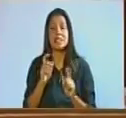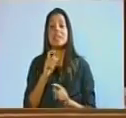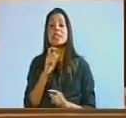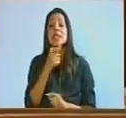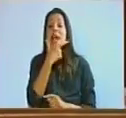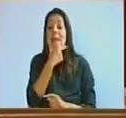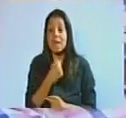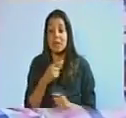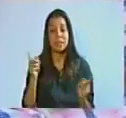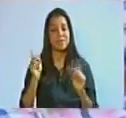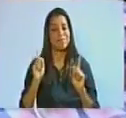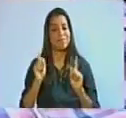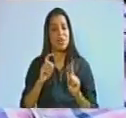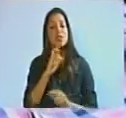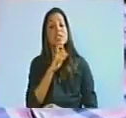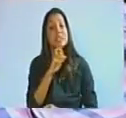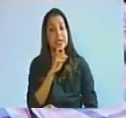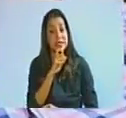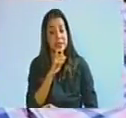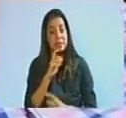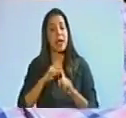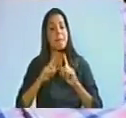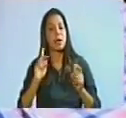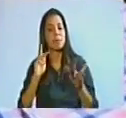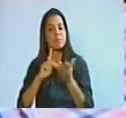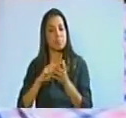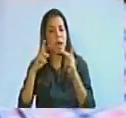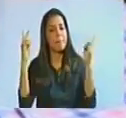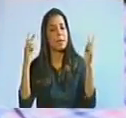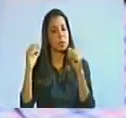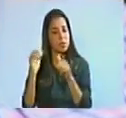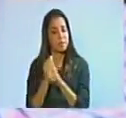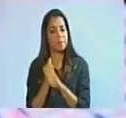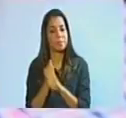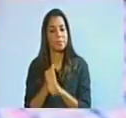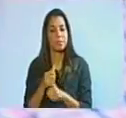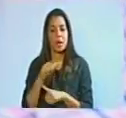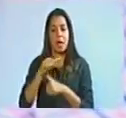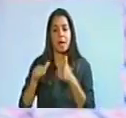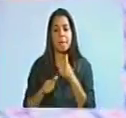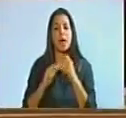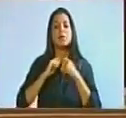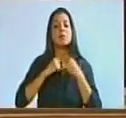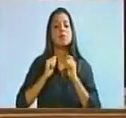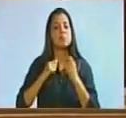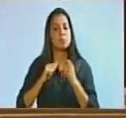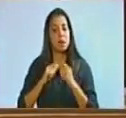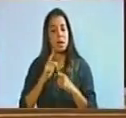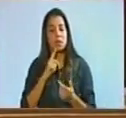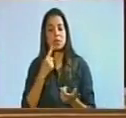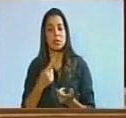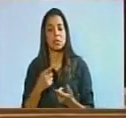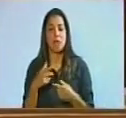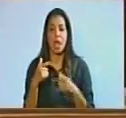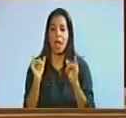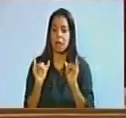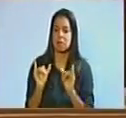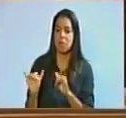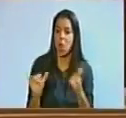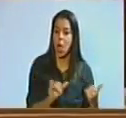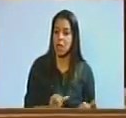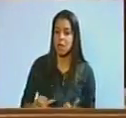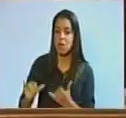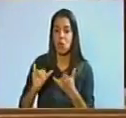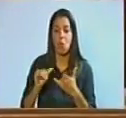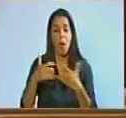el concurso de todos. El primer vicepresidente decía algo muy cierto: no podemos generalizar. No todos